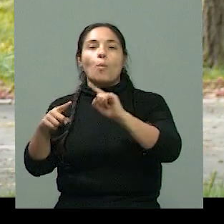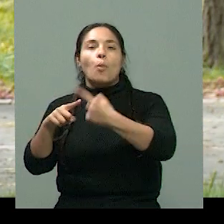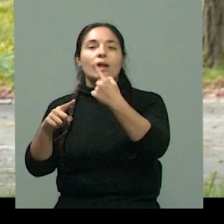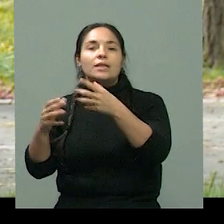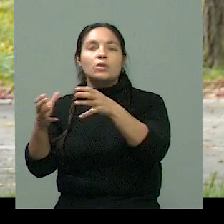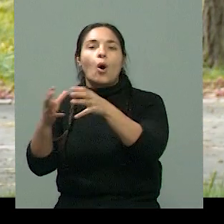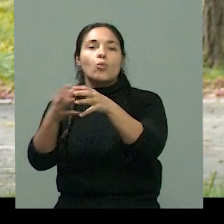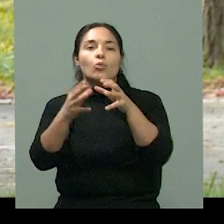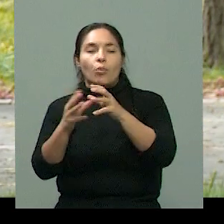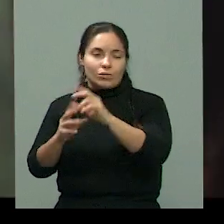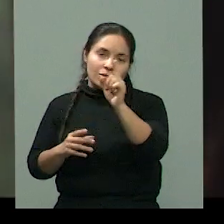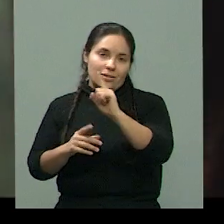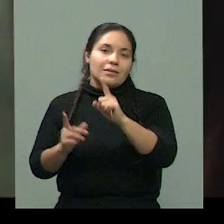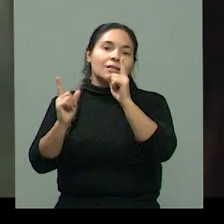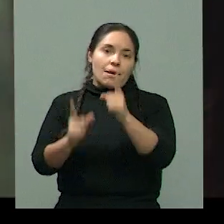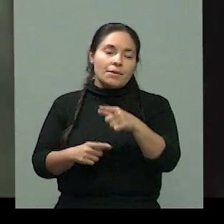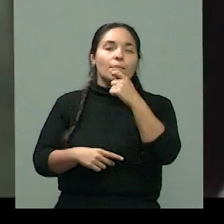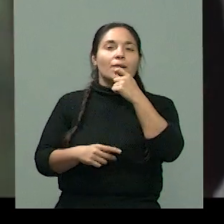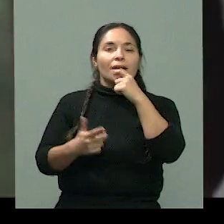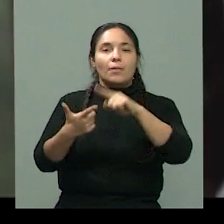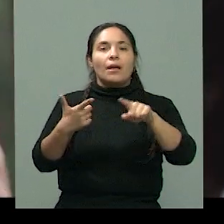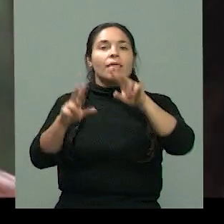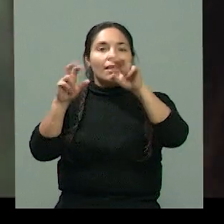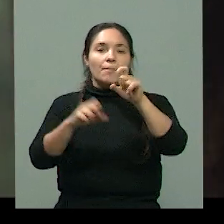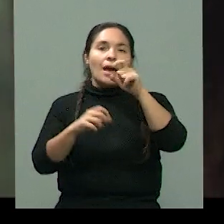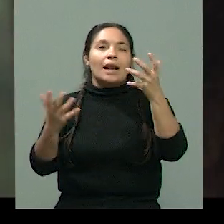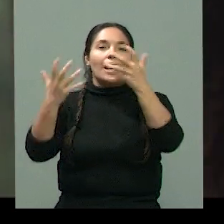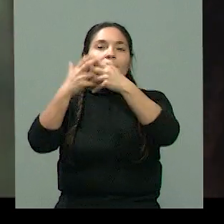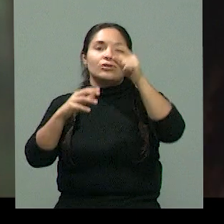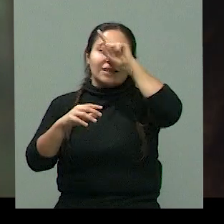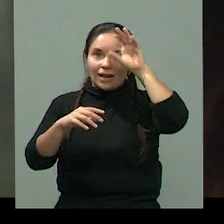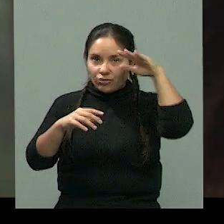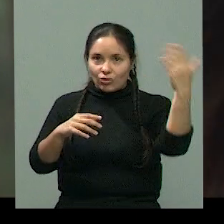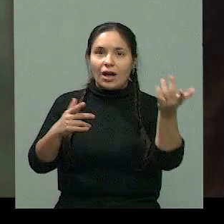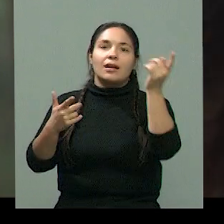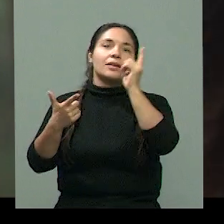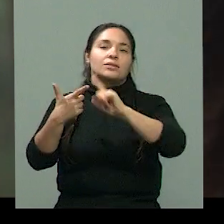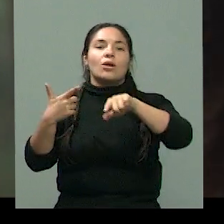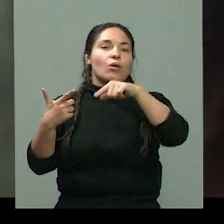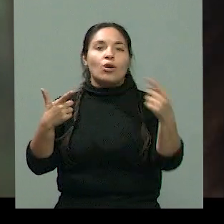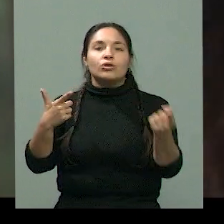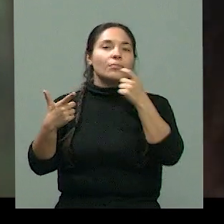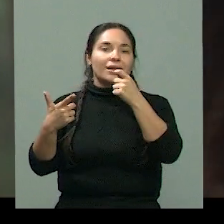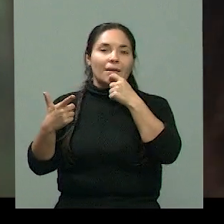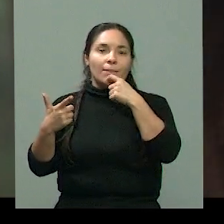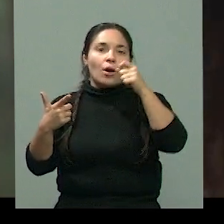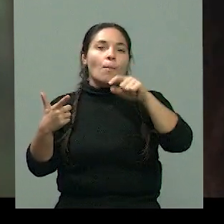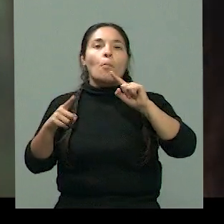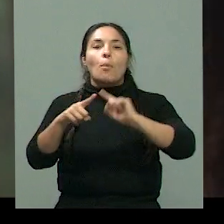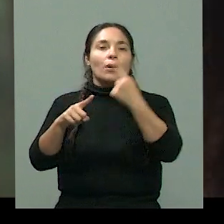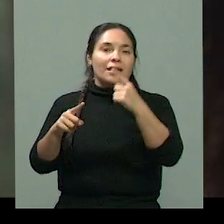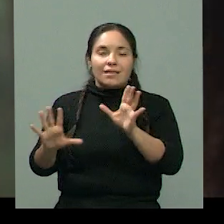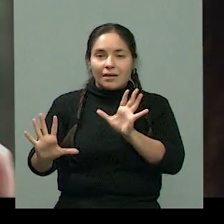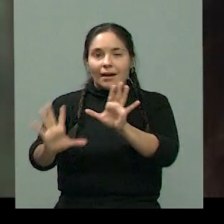de, por ejemplo, algunas se dedican más a las relaciones internacionales, otras profundizan más en categorías propias de la ciencia